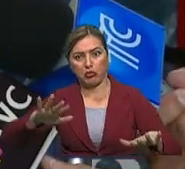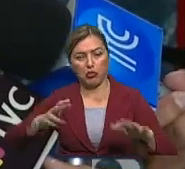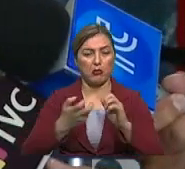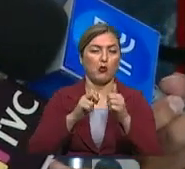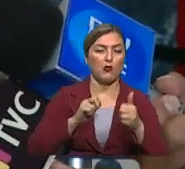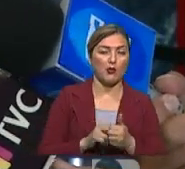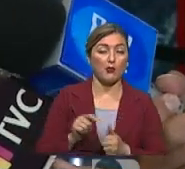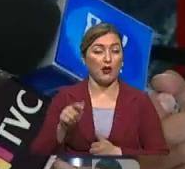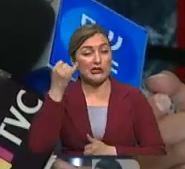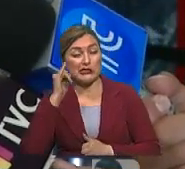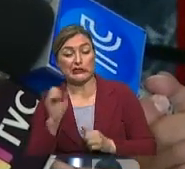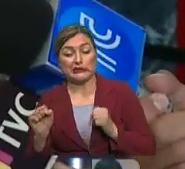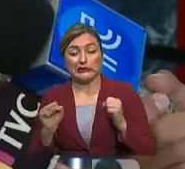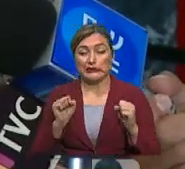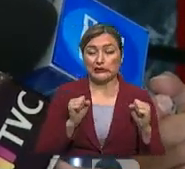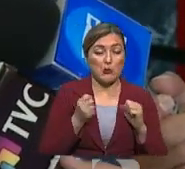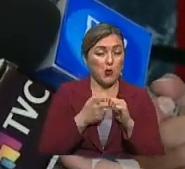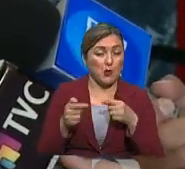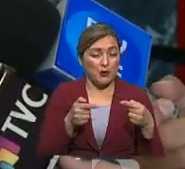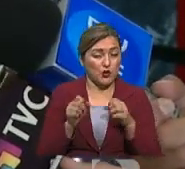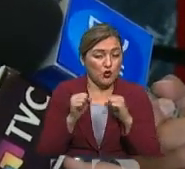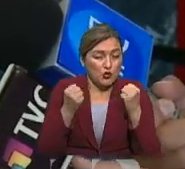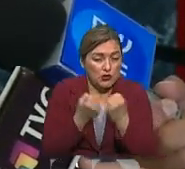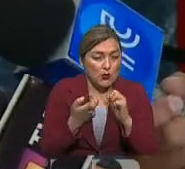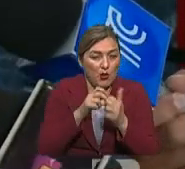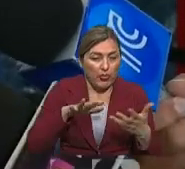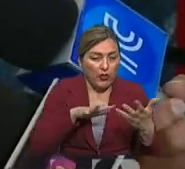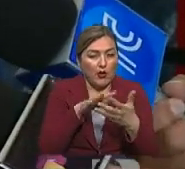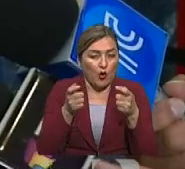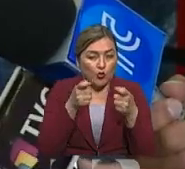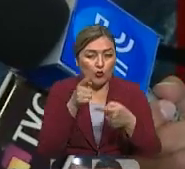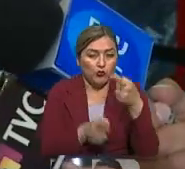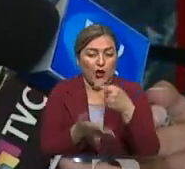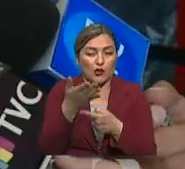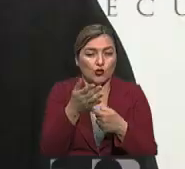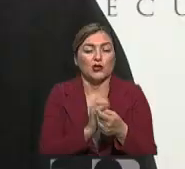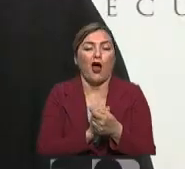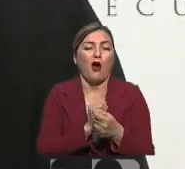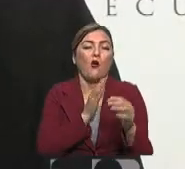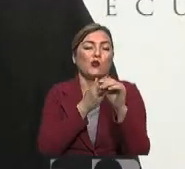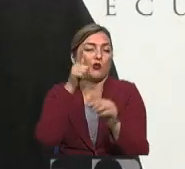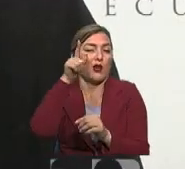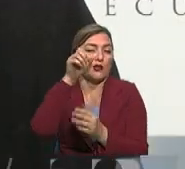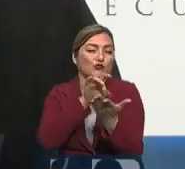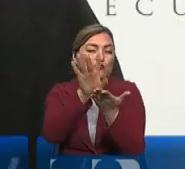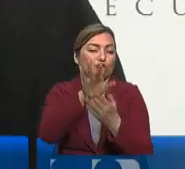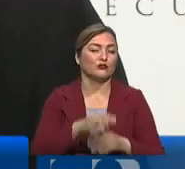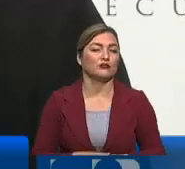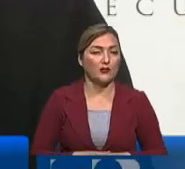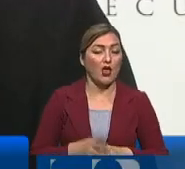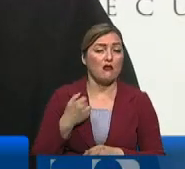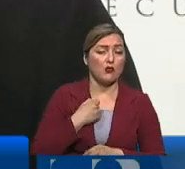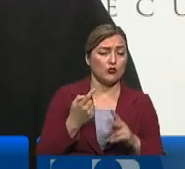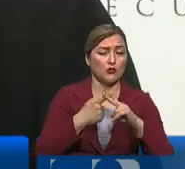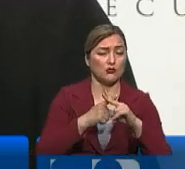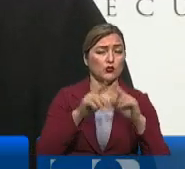generar una idea de conmoción social y justificar lo que pretendían hacer, destituir al presidente de la República. Lo que hacemos es utilizar las